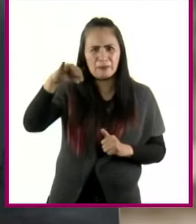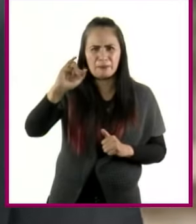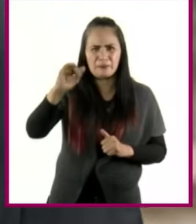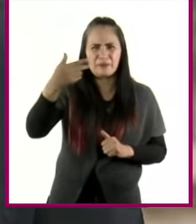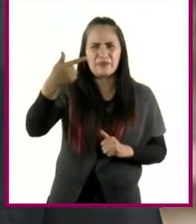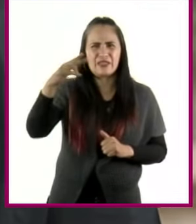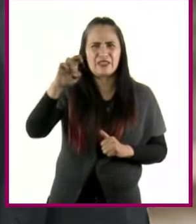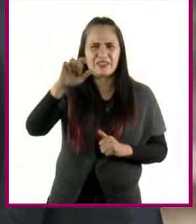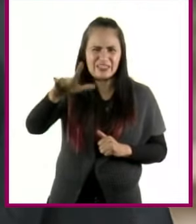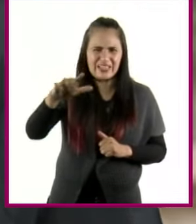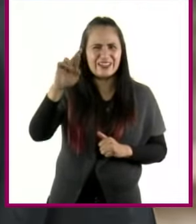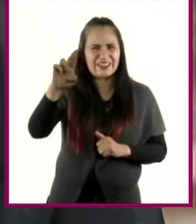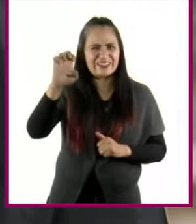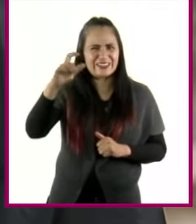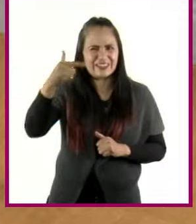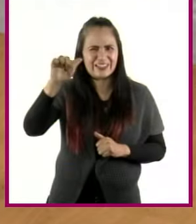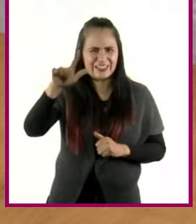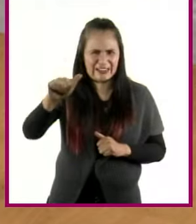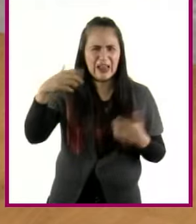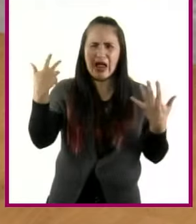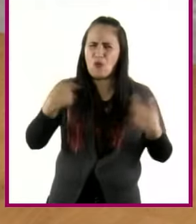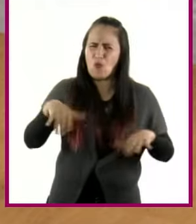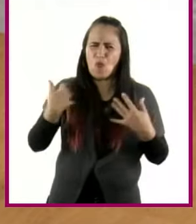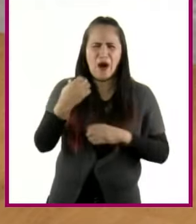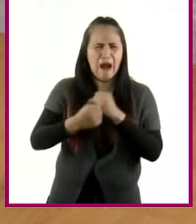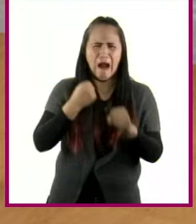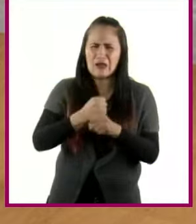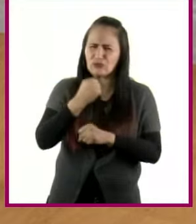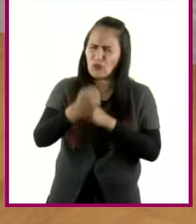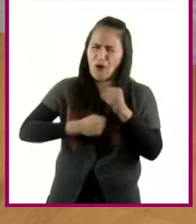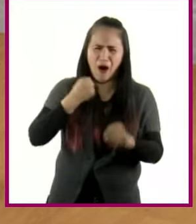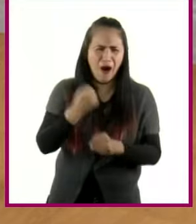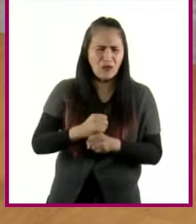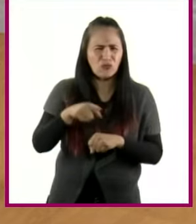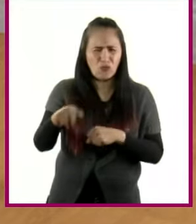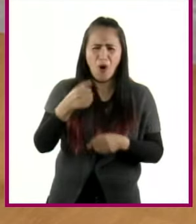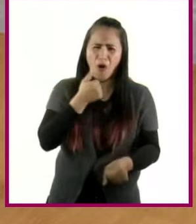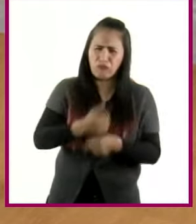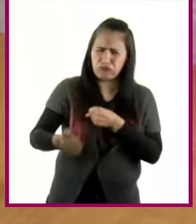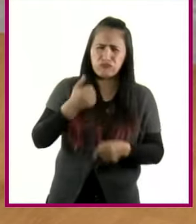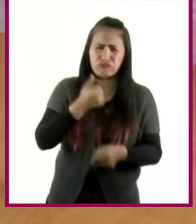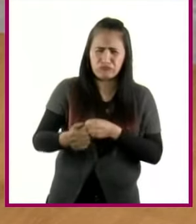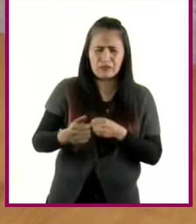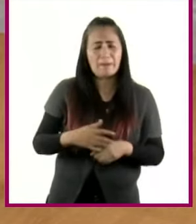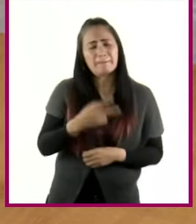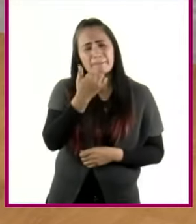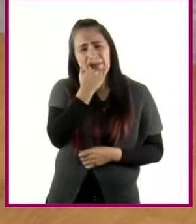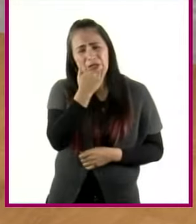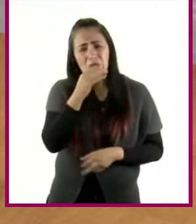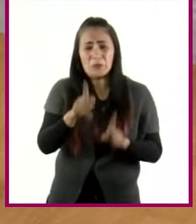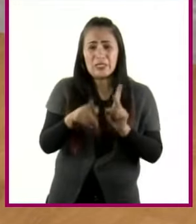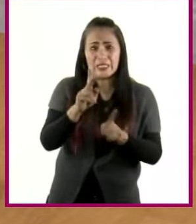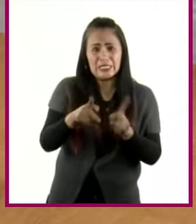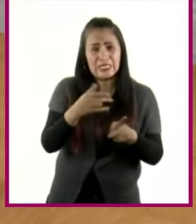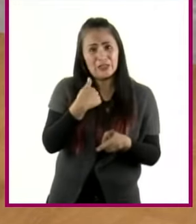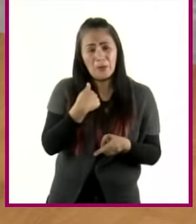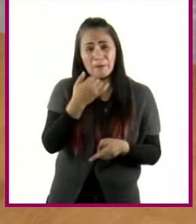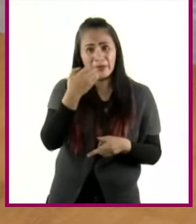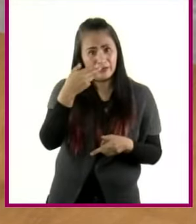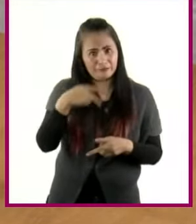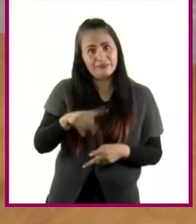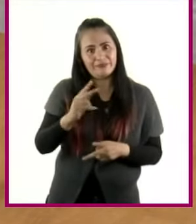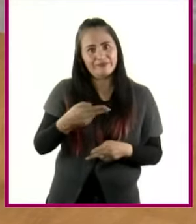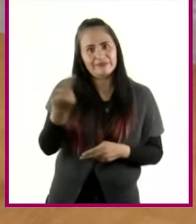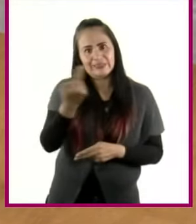hace ya muchísimos años. Bueno, me gustaría seguir platicando con ustedes, pero tengo que atender el changarro. ¿Okay? ¿Ya te